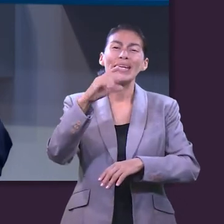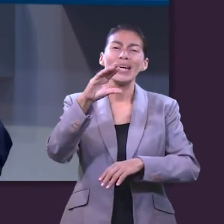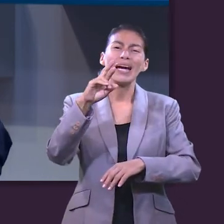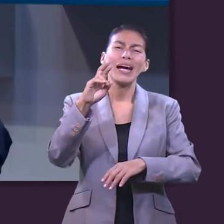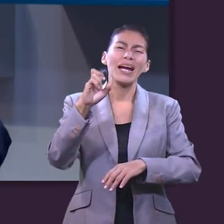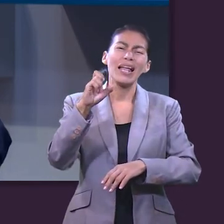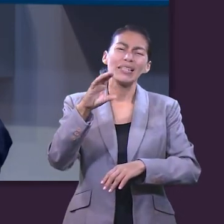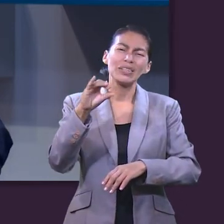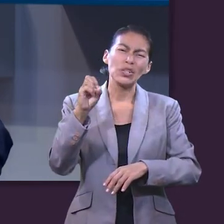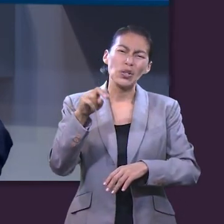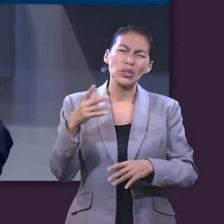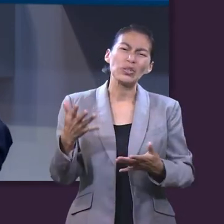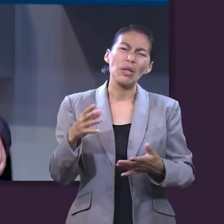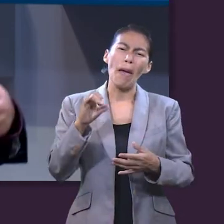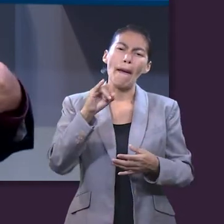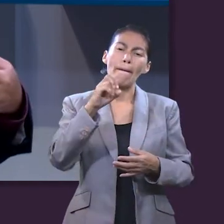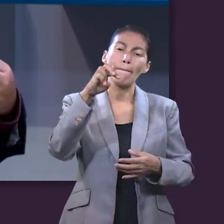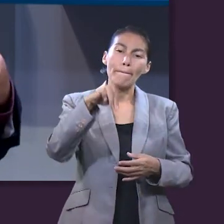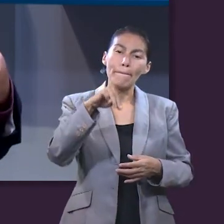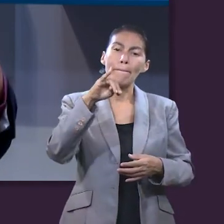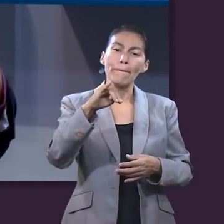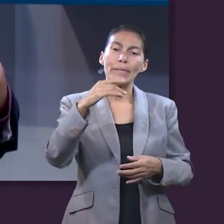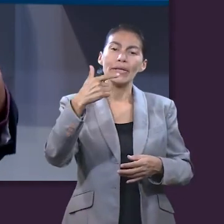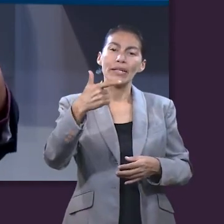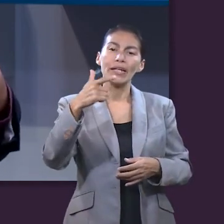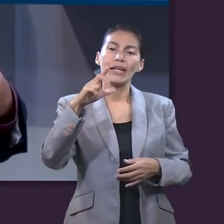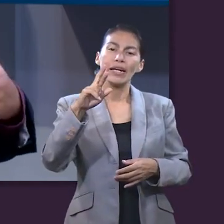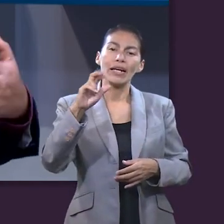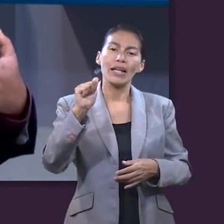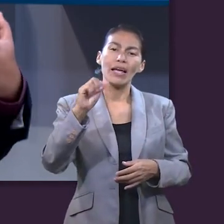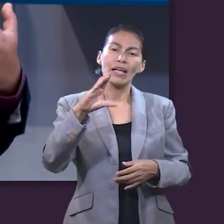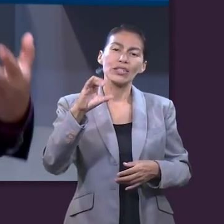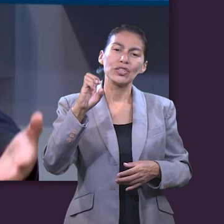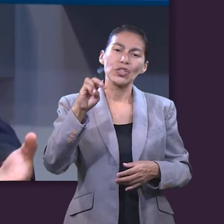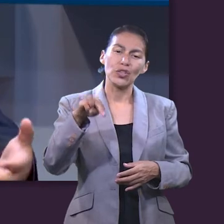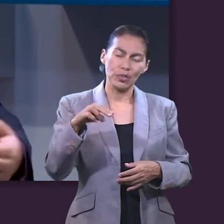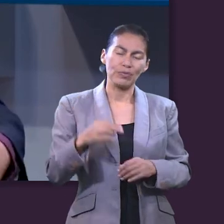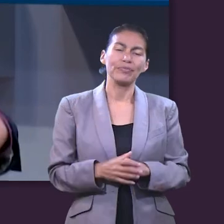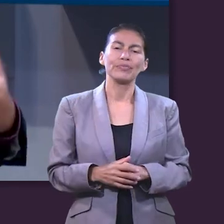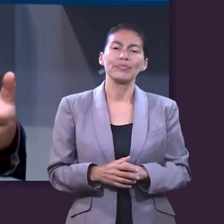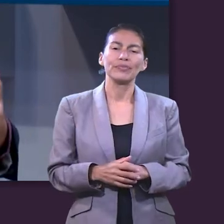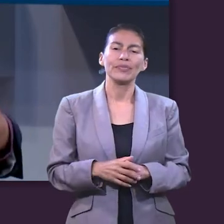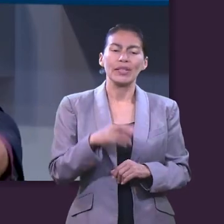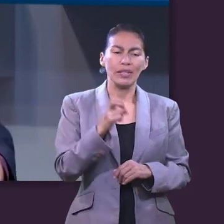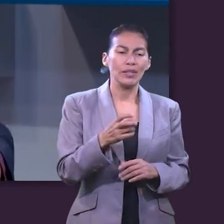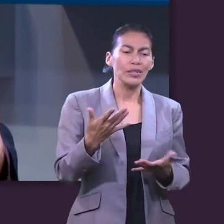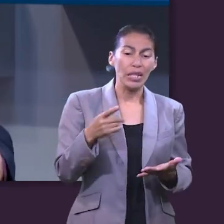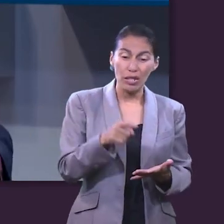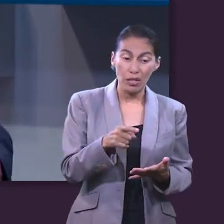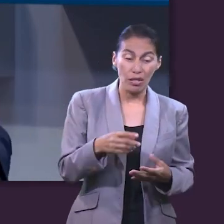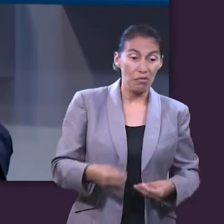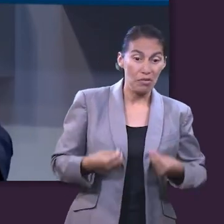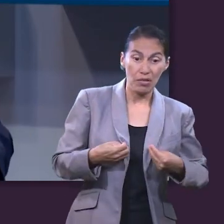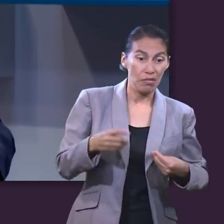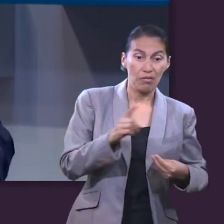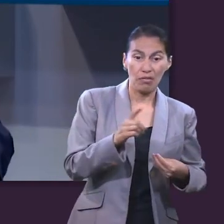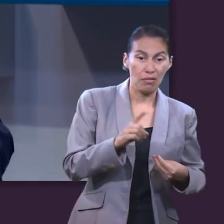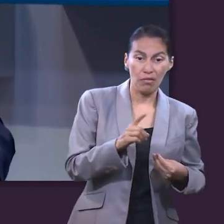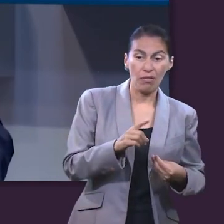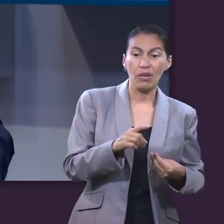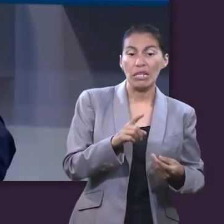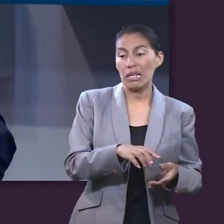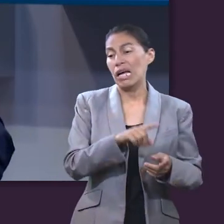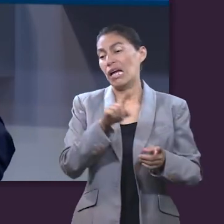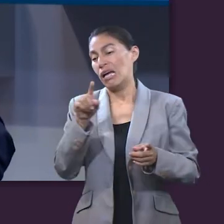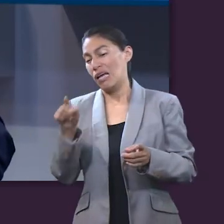si alguien es un receptor de un poco de amor, de ayuda, pues, son ellos. Porque estar en un lugar